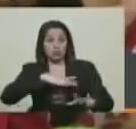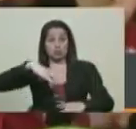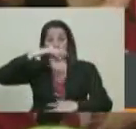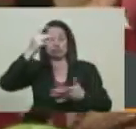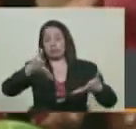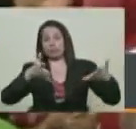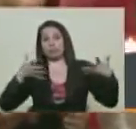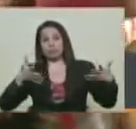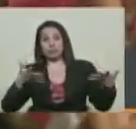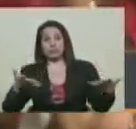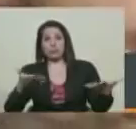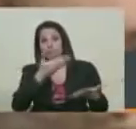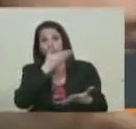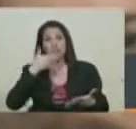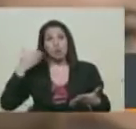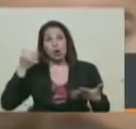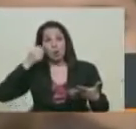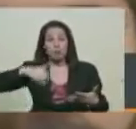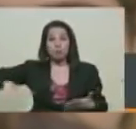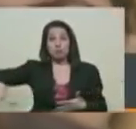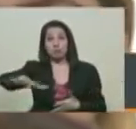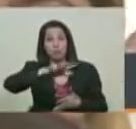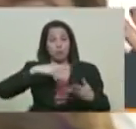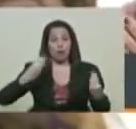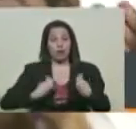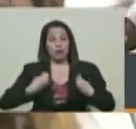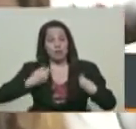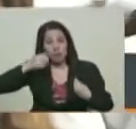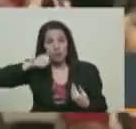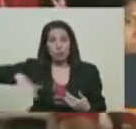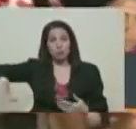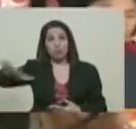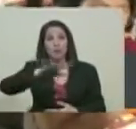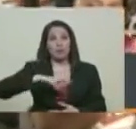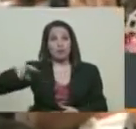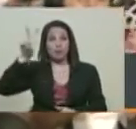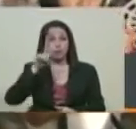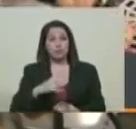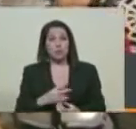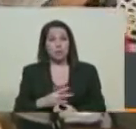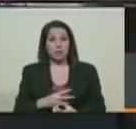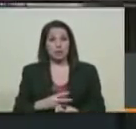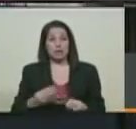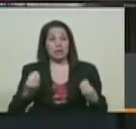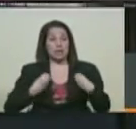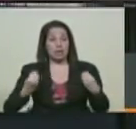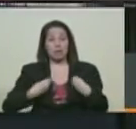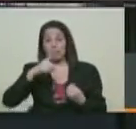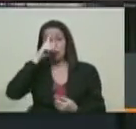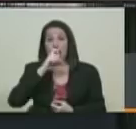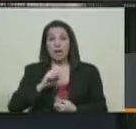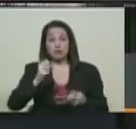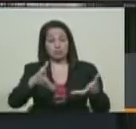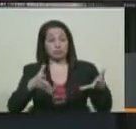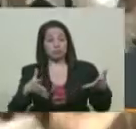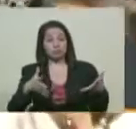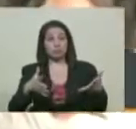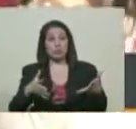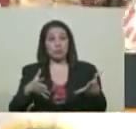victoria, con espíritu de pueblo. ¡Que viva el pueblo de Venezuela! ¡Que viva el año victorioso